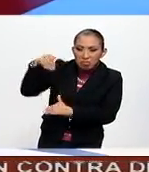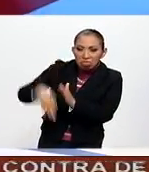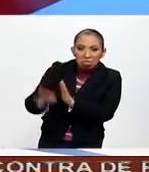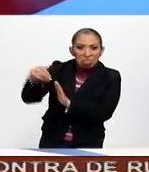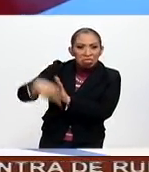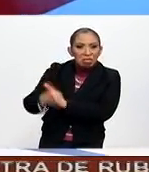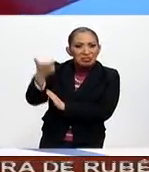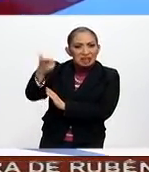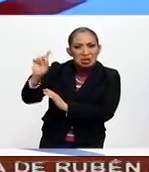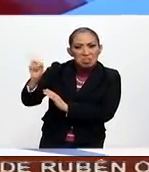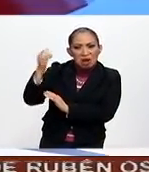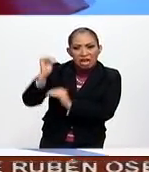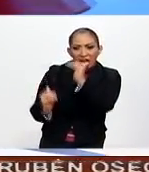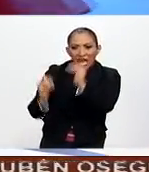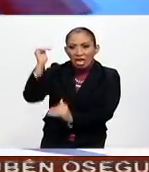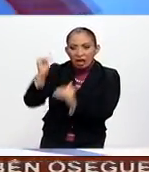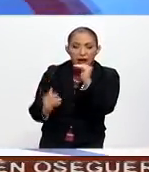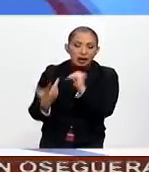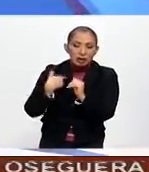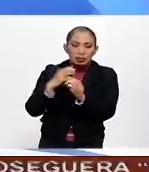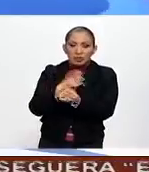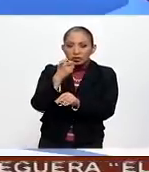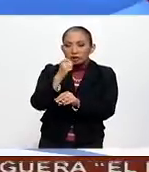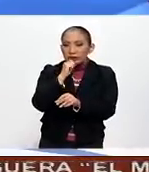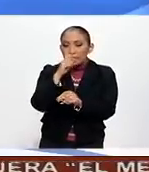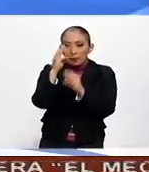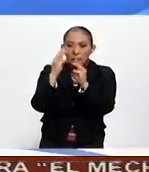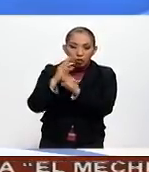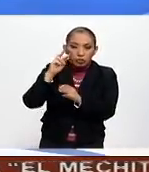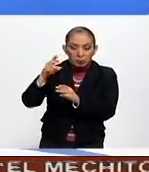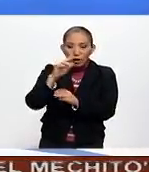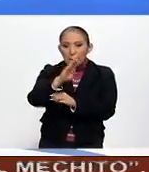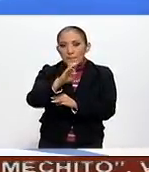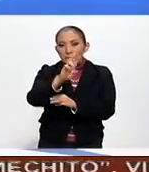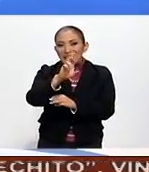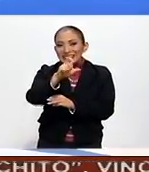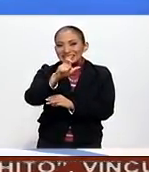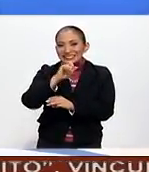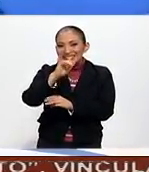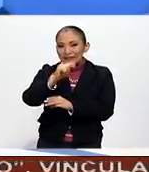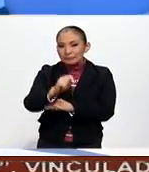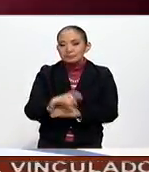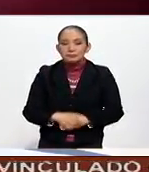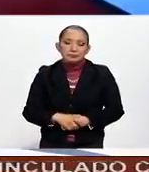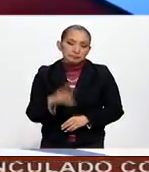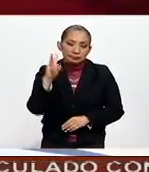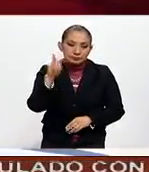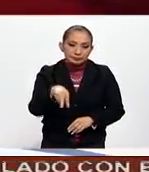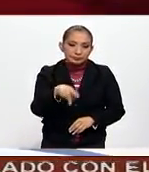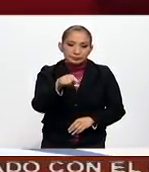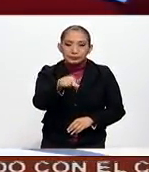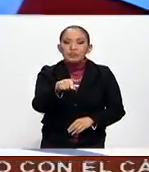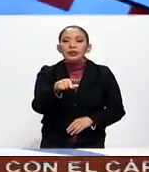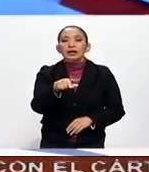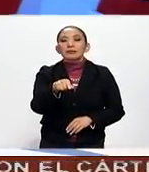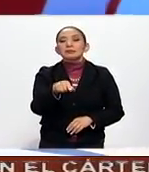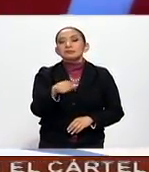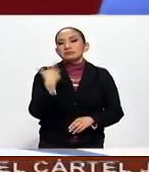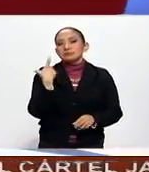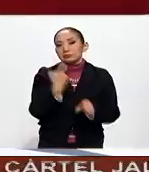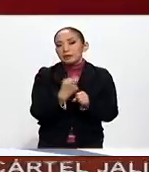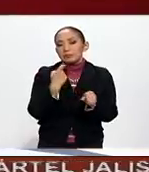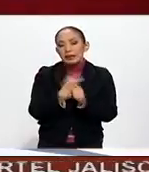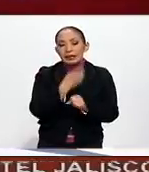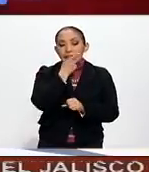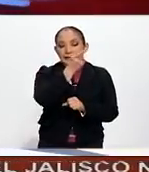lado, pero también por lo que está sucediendo en el mundo a raíz del Brexit. Así es, Omar. El primer